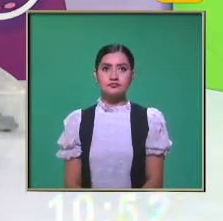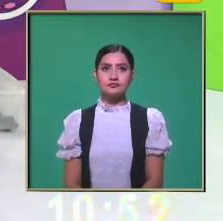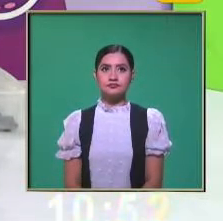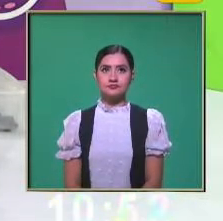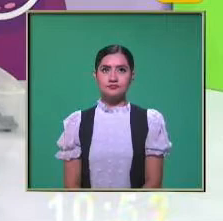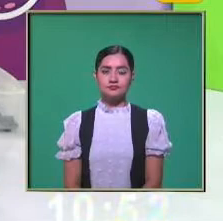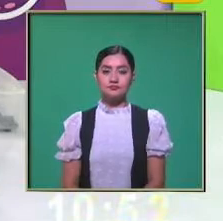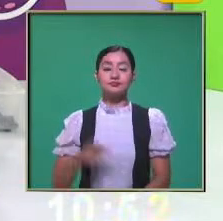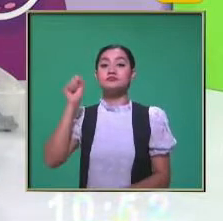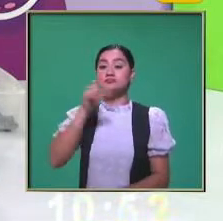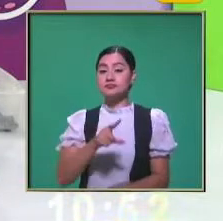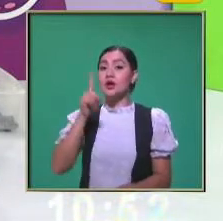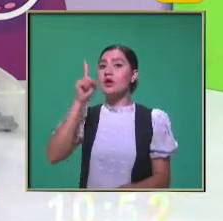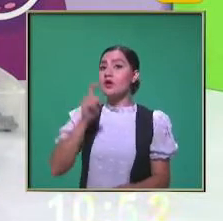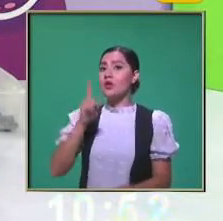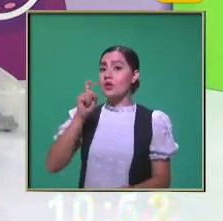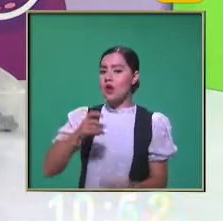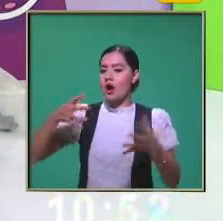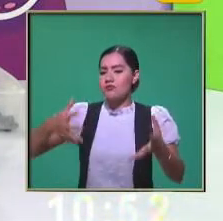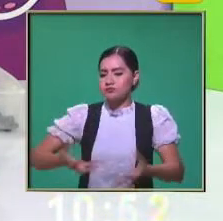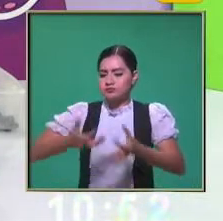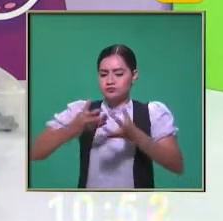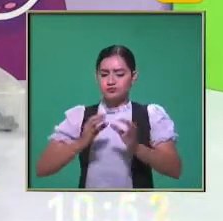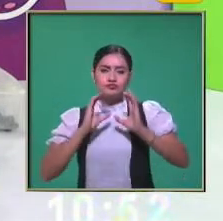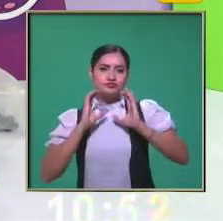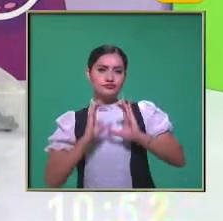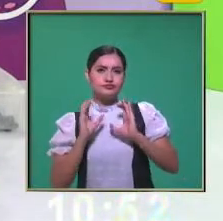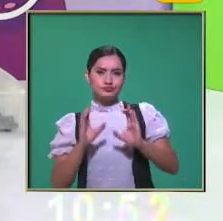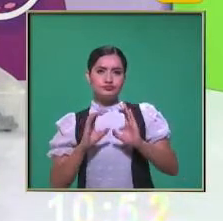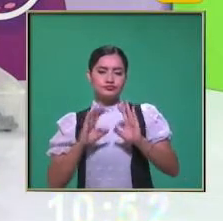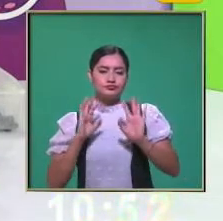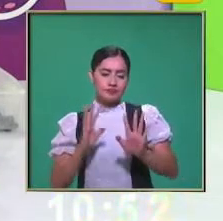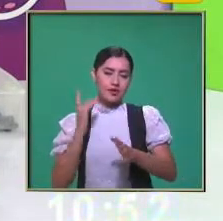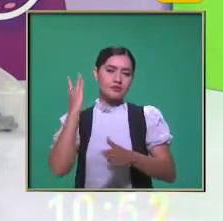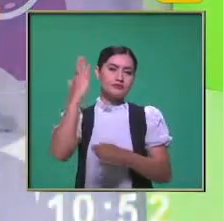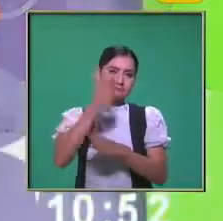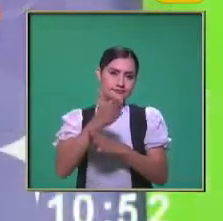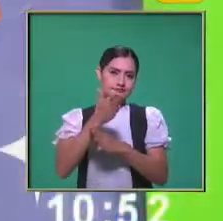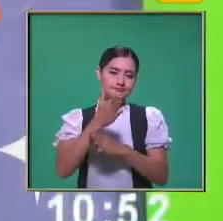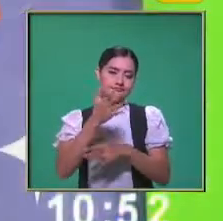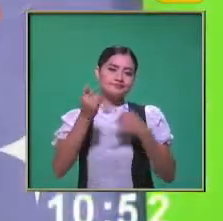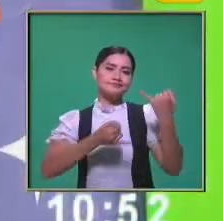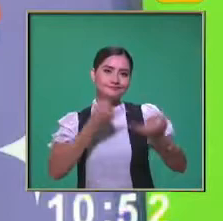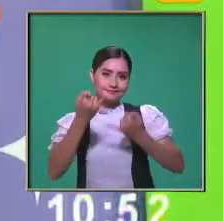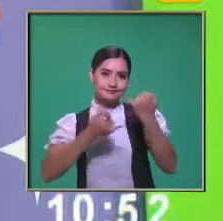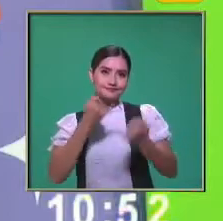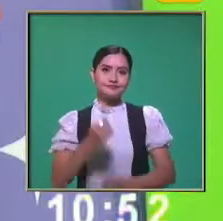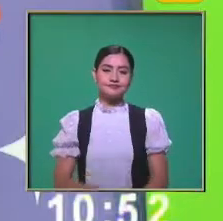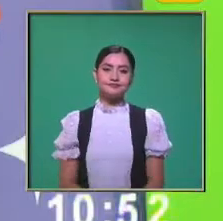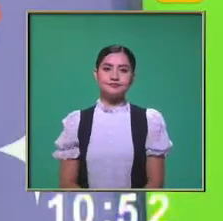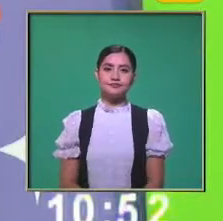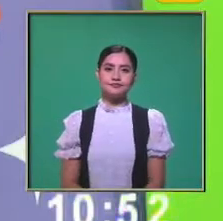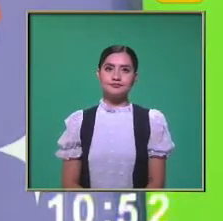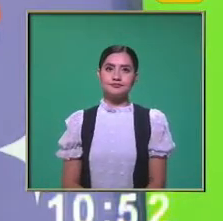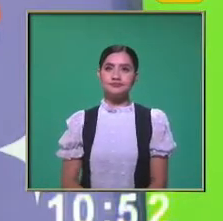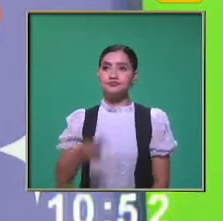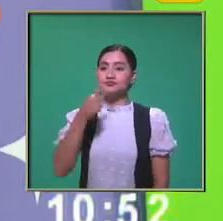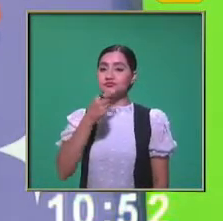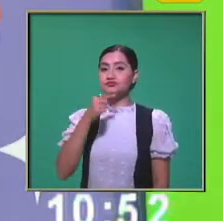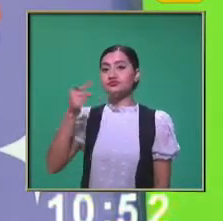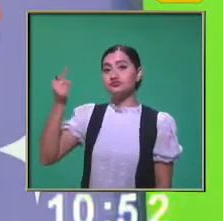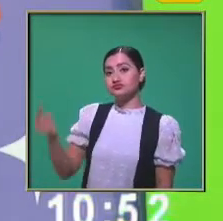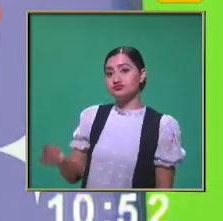podemos recolectarla y con esa agua que recolectamos, pues con esa agua jugamos. Entonces, como desde pequeños, pues